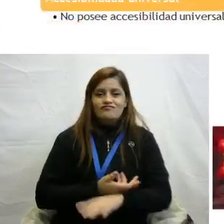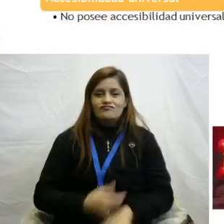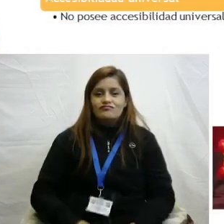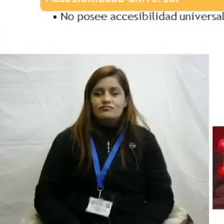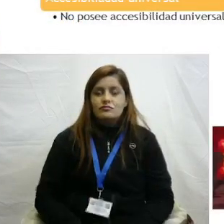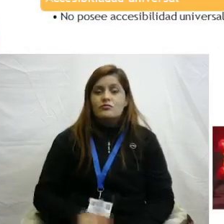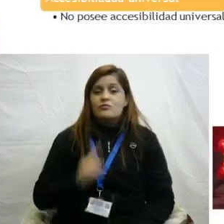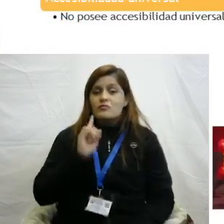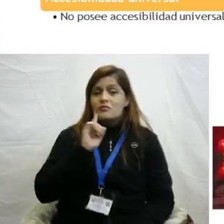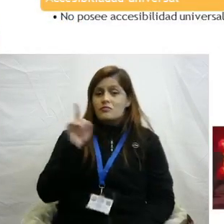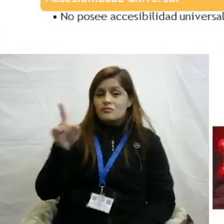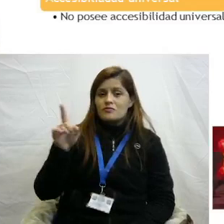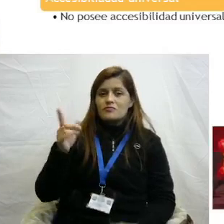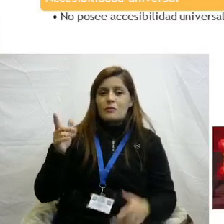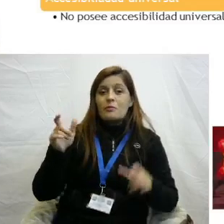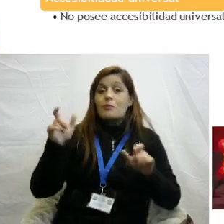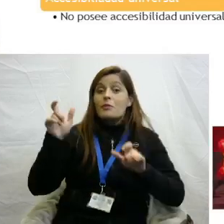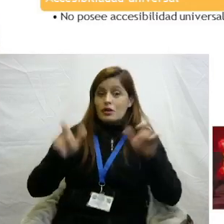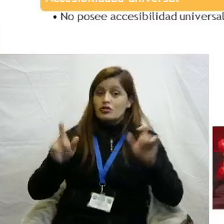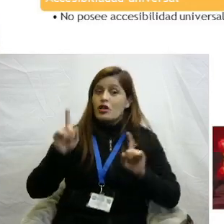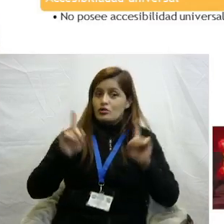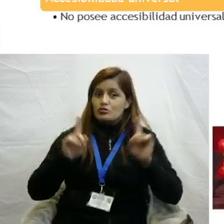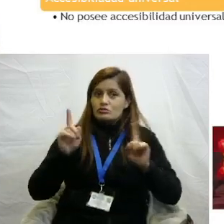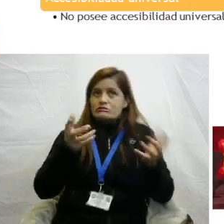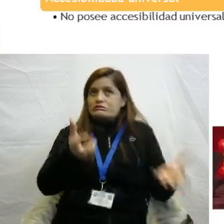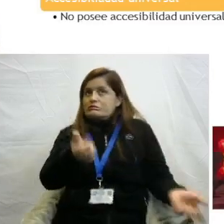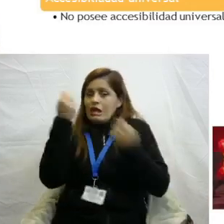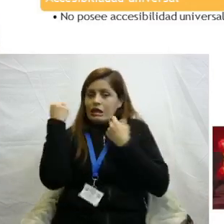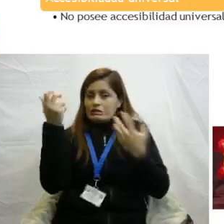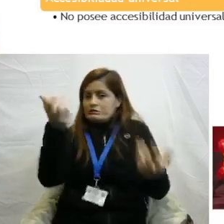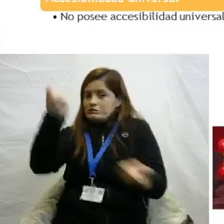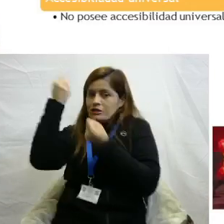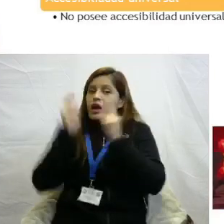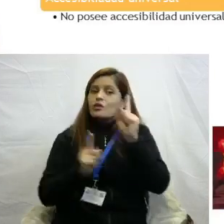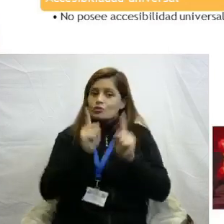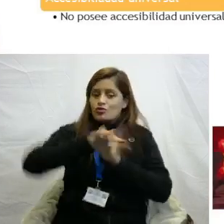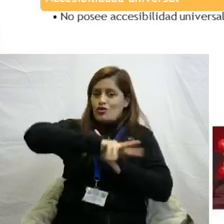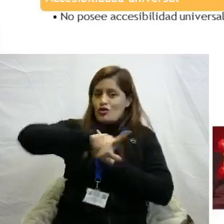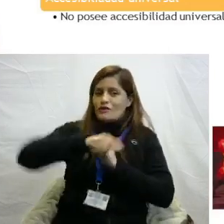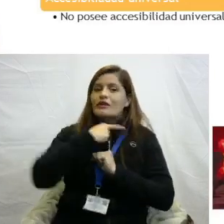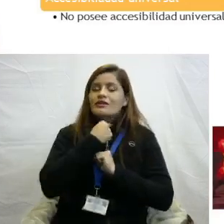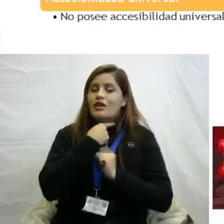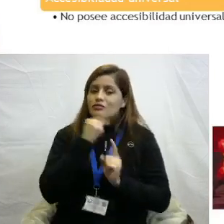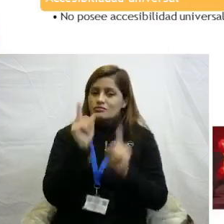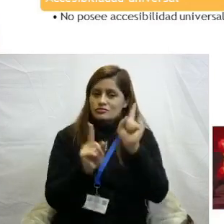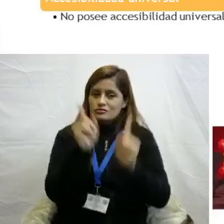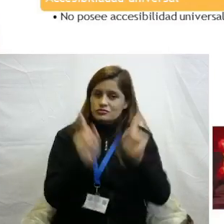algunos problemas con personas que han intentado sacar parte del material que queda en la sede social.